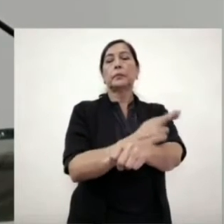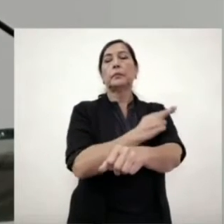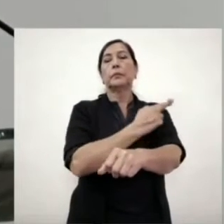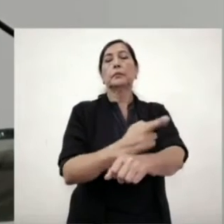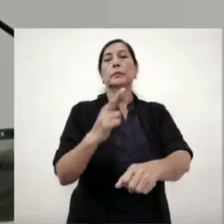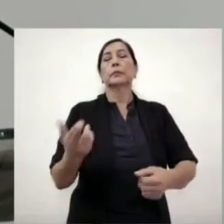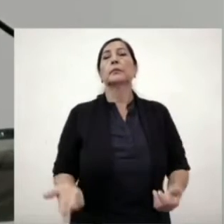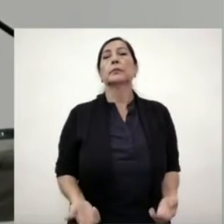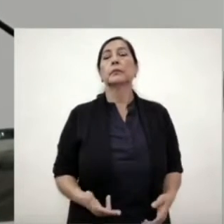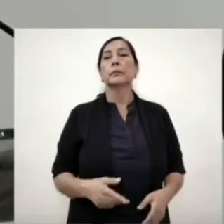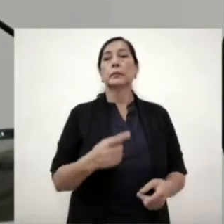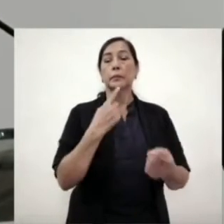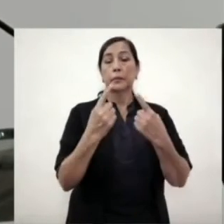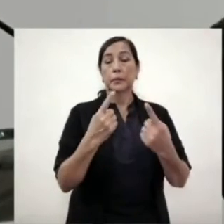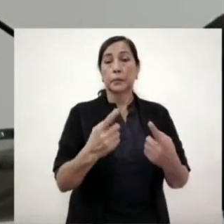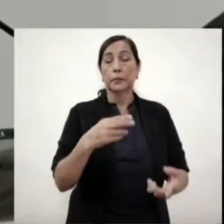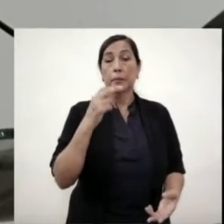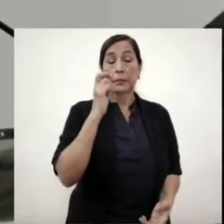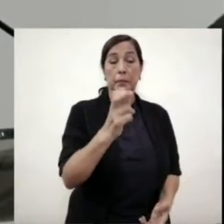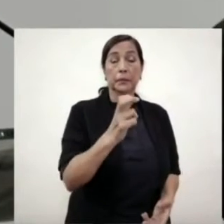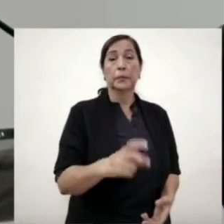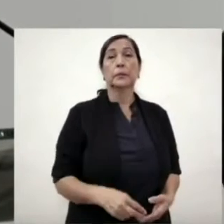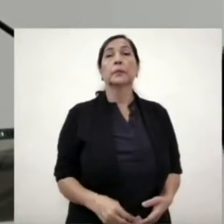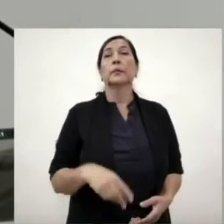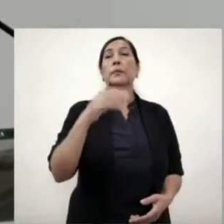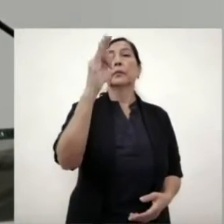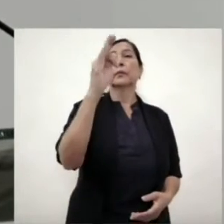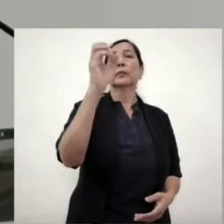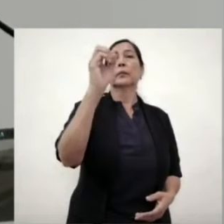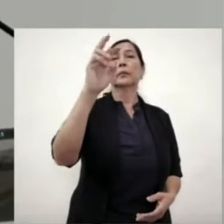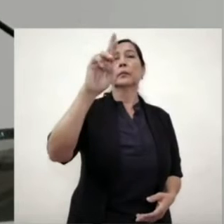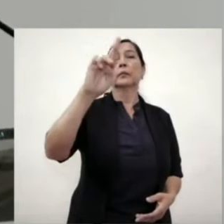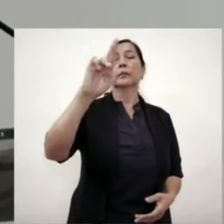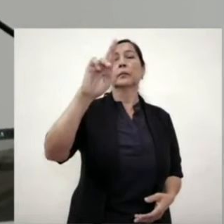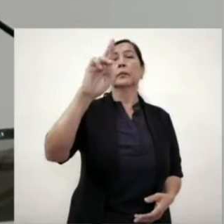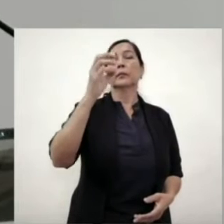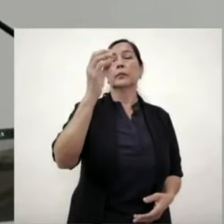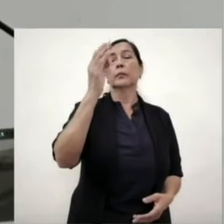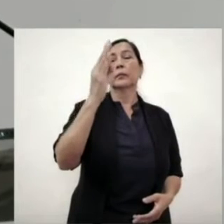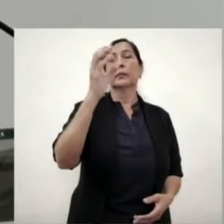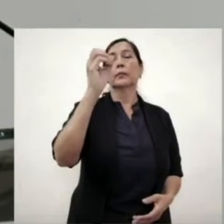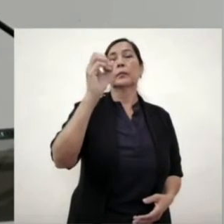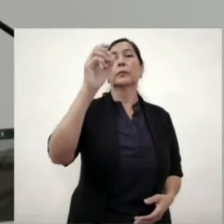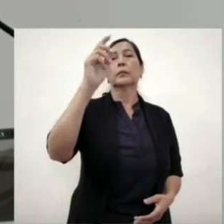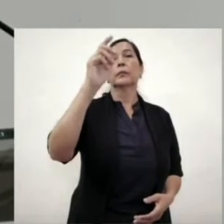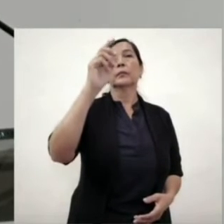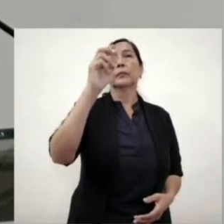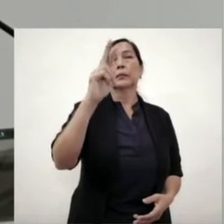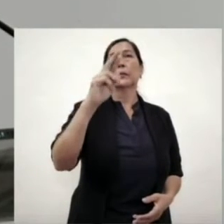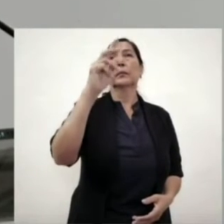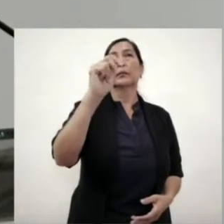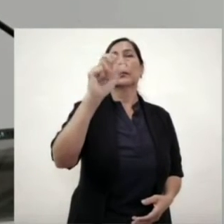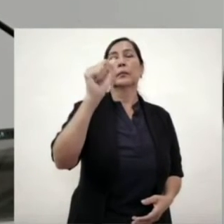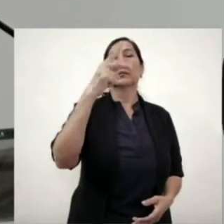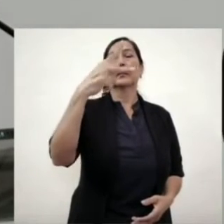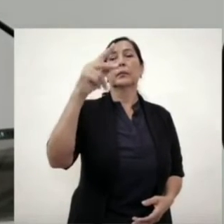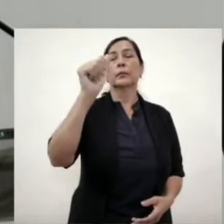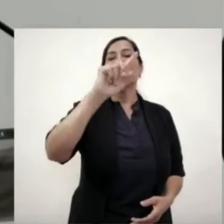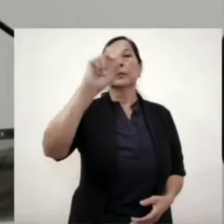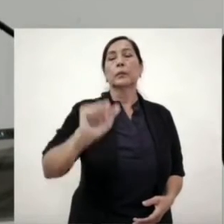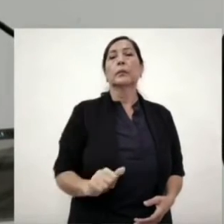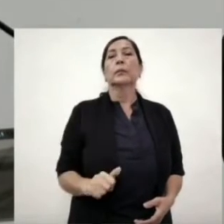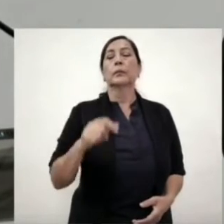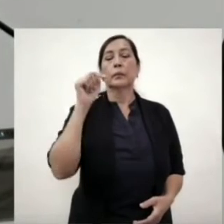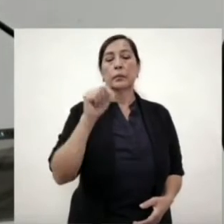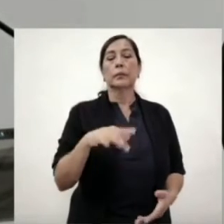República Mexicana, y que daremos ejemplo junto con ustedes, trabajando nosotros como municipio en la parte que nos